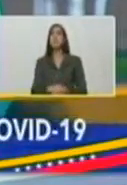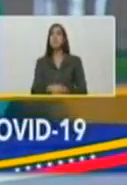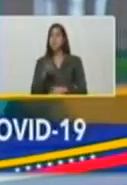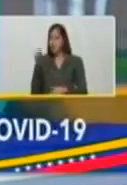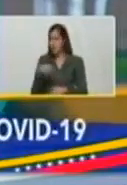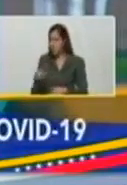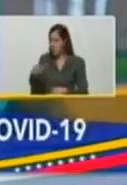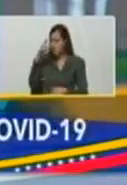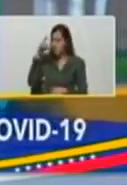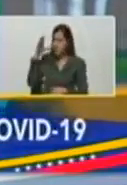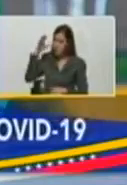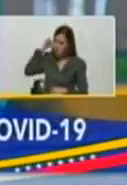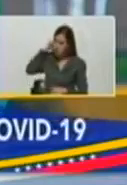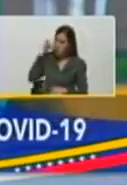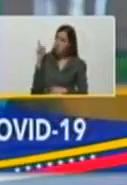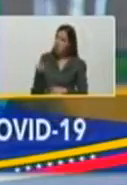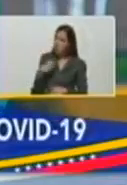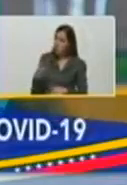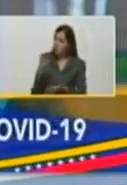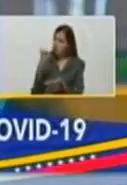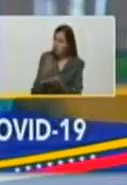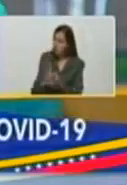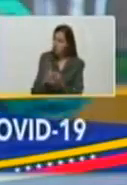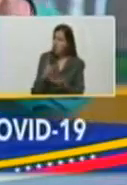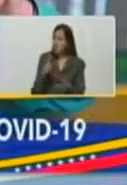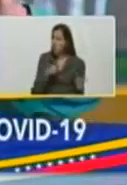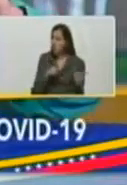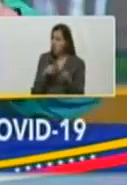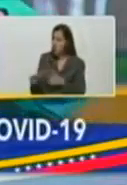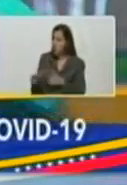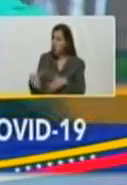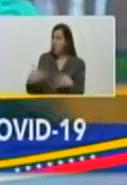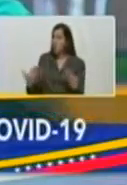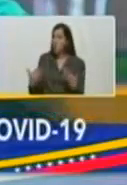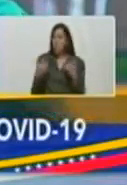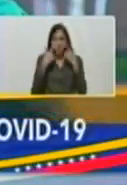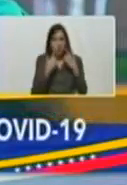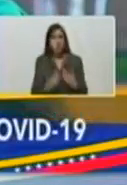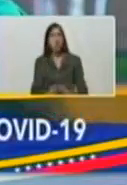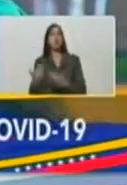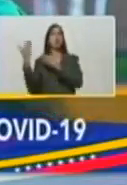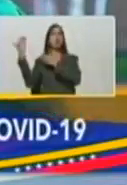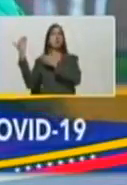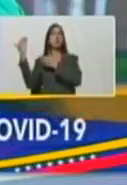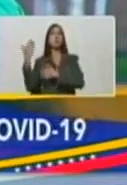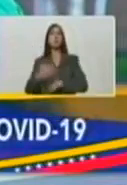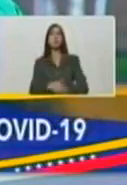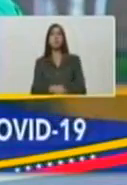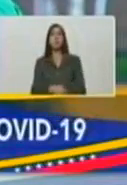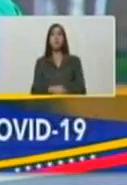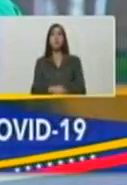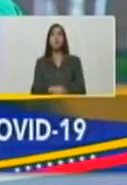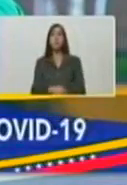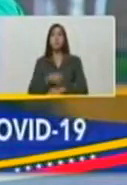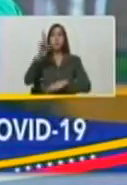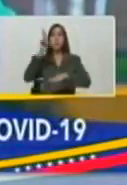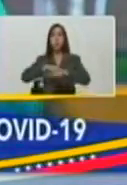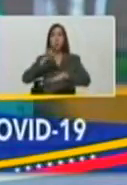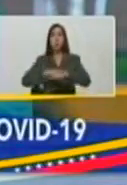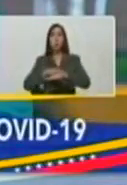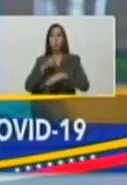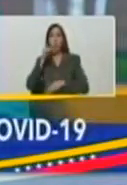Nazaré. Uribito dice que sí, tenemos lista la conexión. Adelante, doctor Armando Marín, por